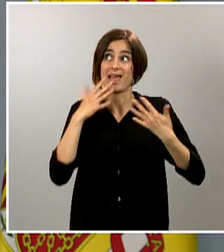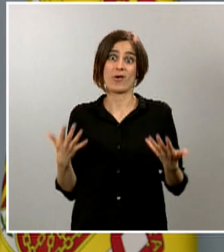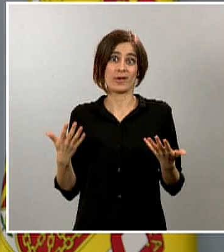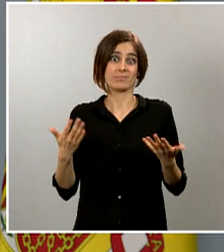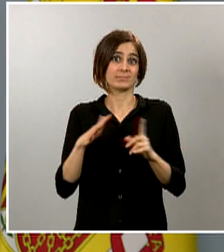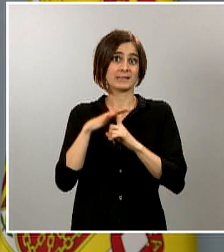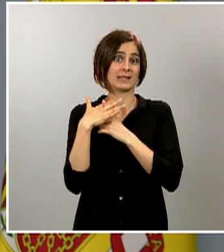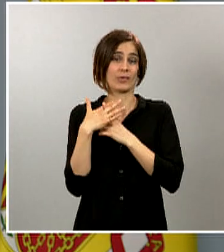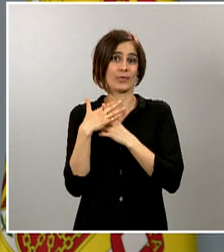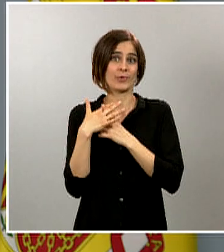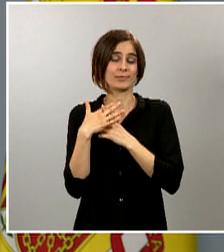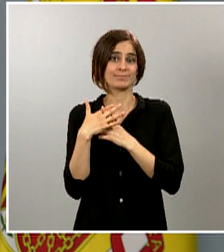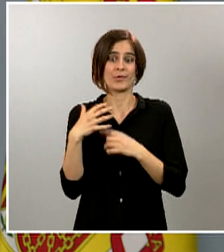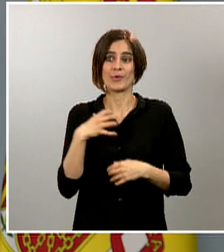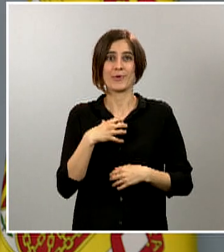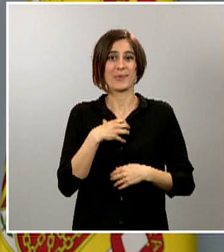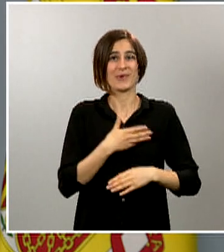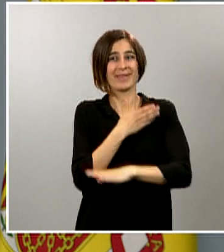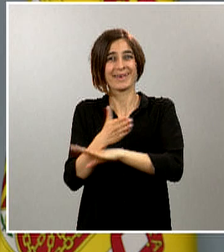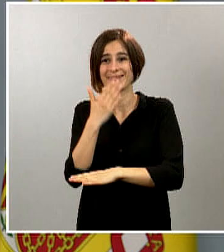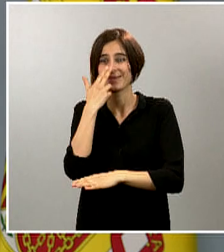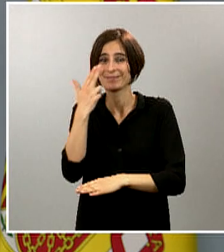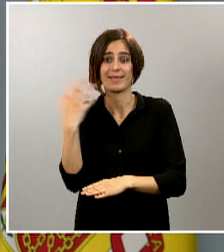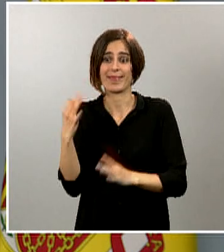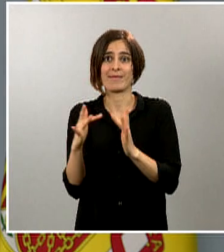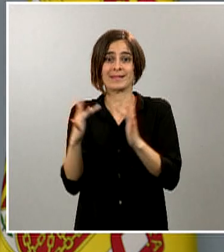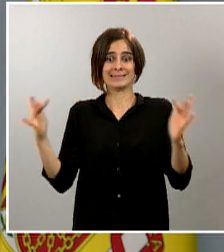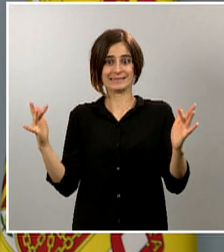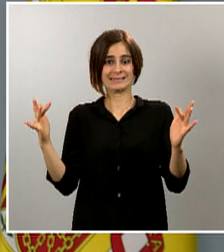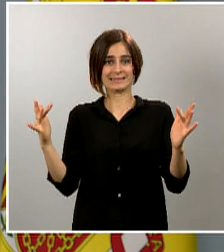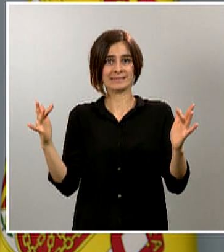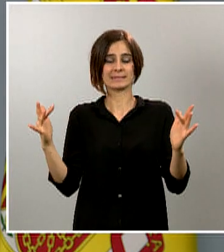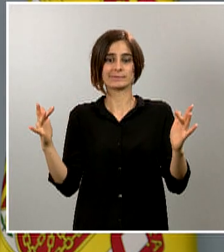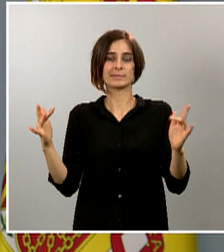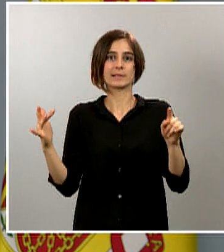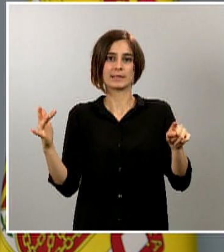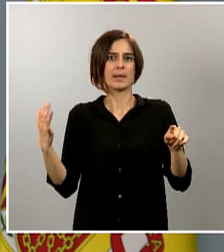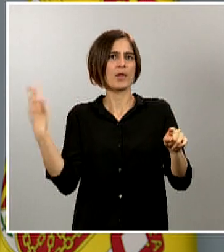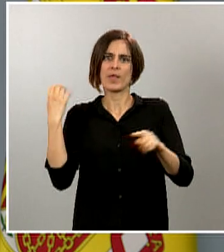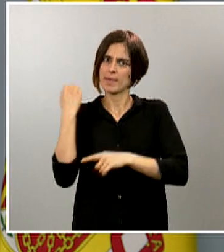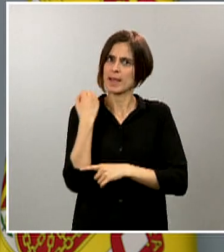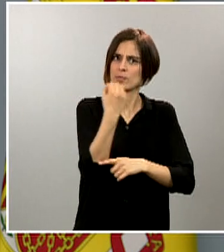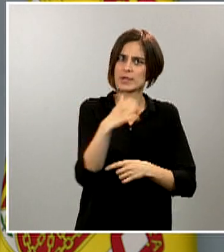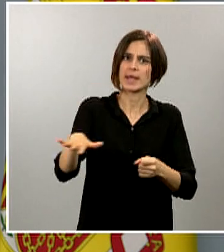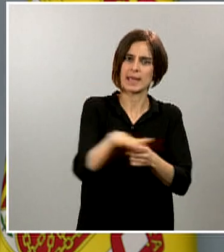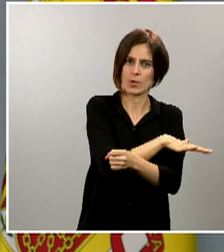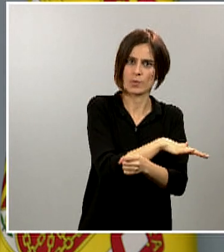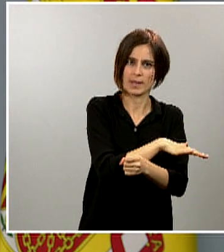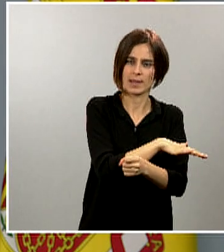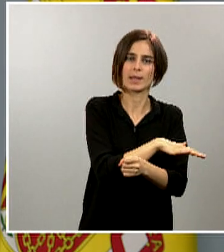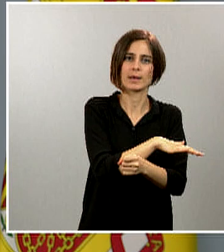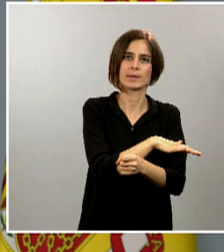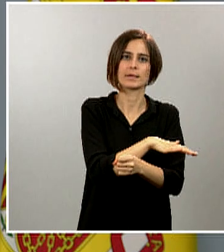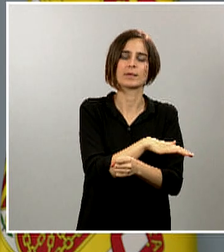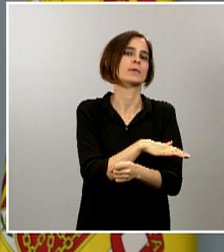una desconexión física que no emocional con los mismos, que se debe de cubrir, y cubrimos desde ese punto de vista como un